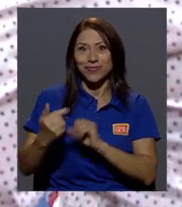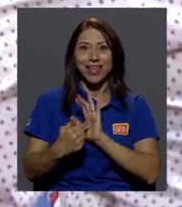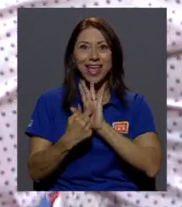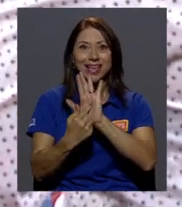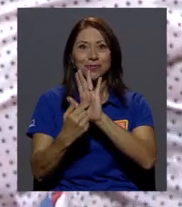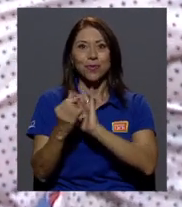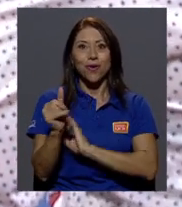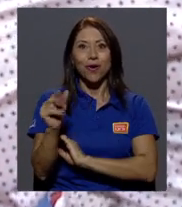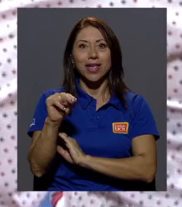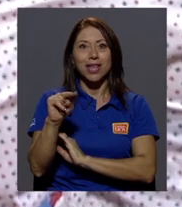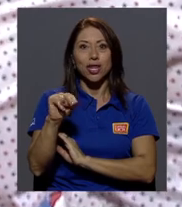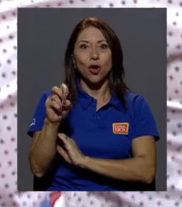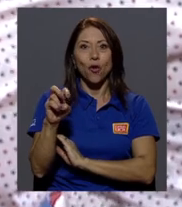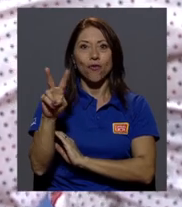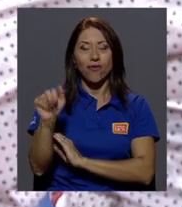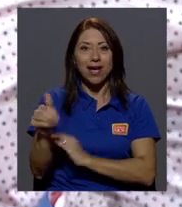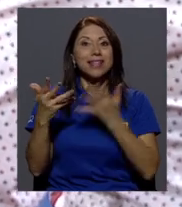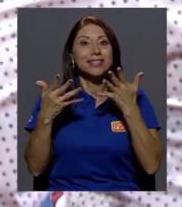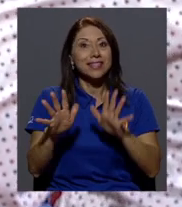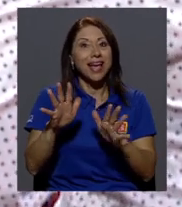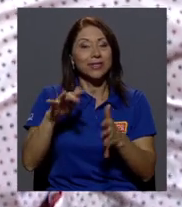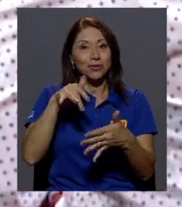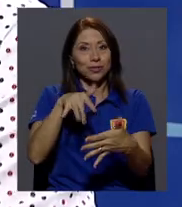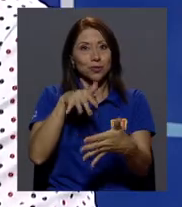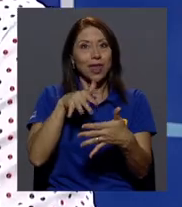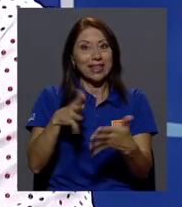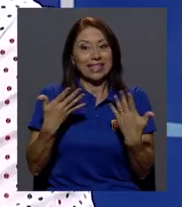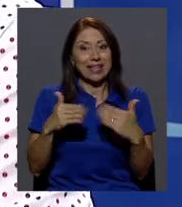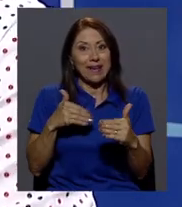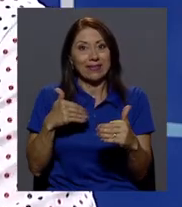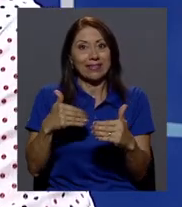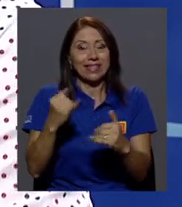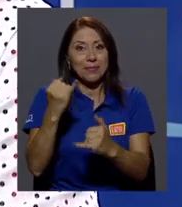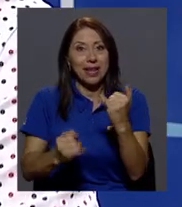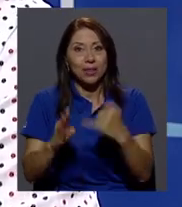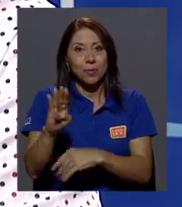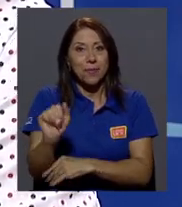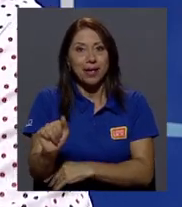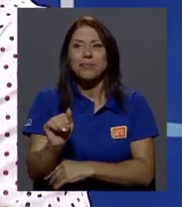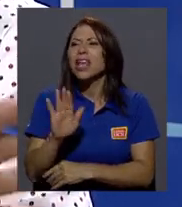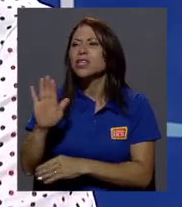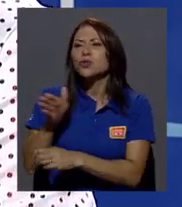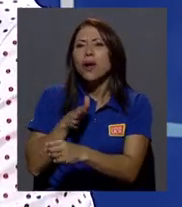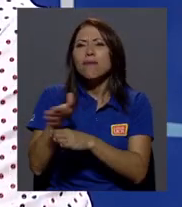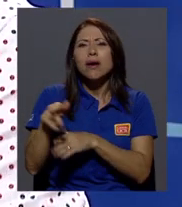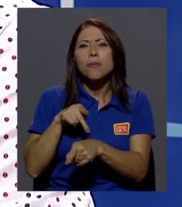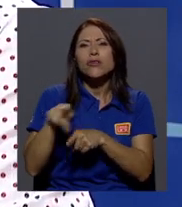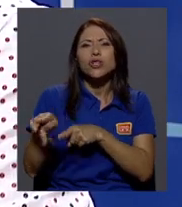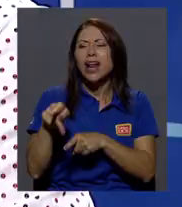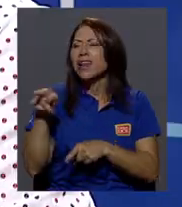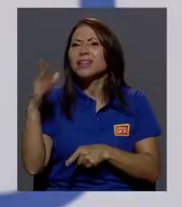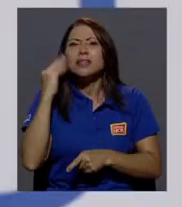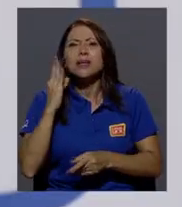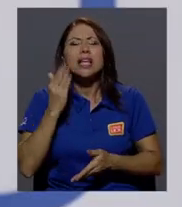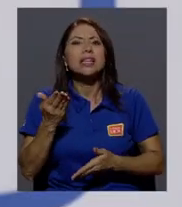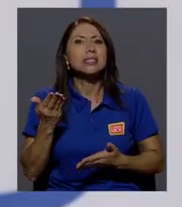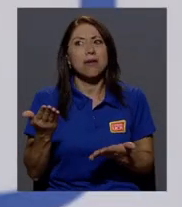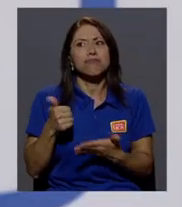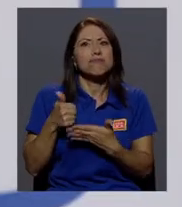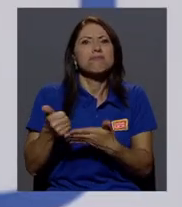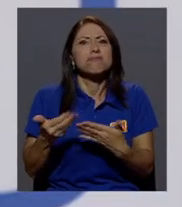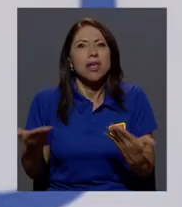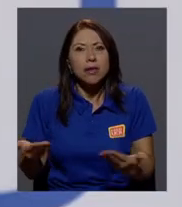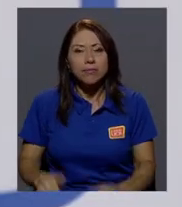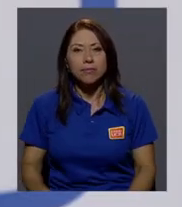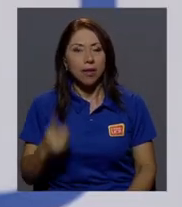estudiantes que ya van terminando por lo menos el bachillerato en su carrera profesional de qué les sirve este tipo de experiencias bueno para